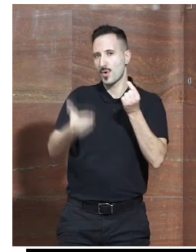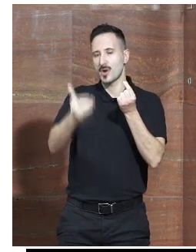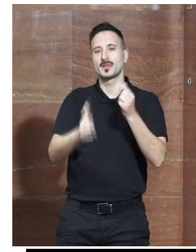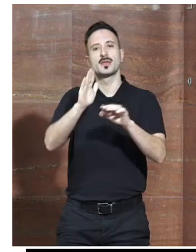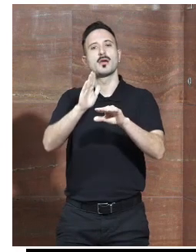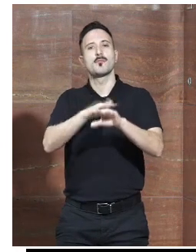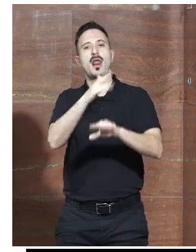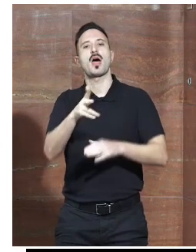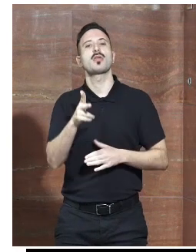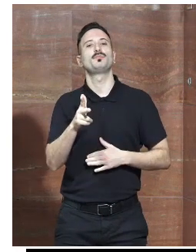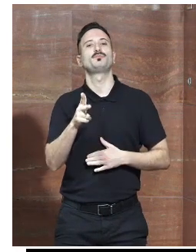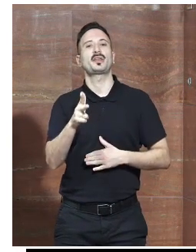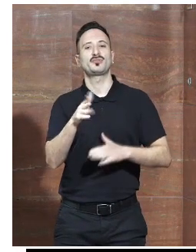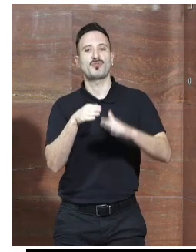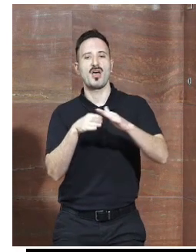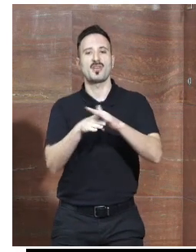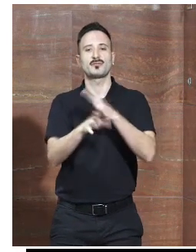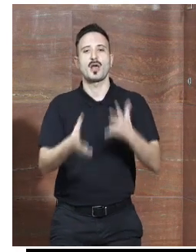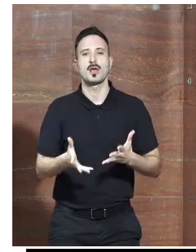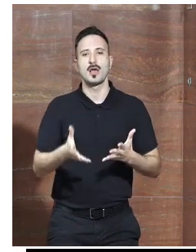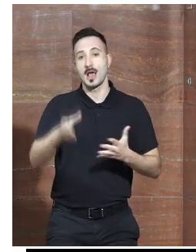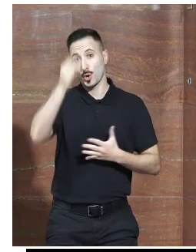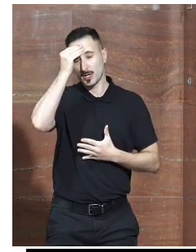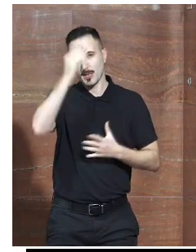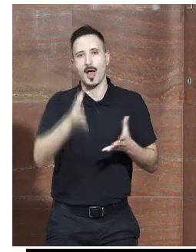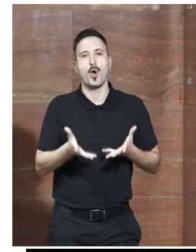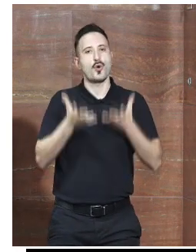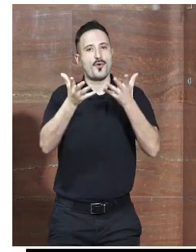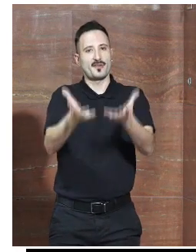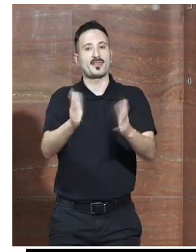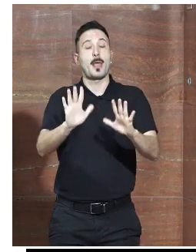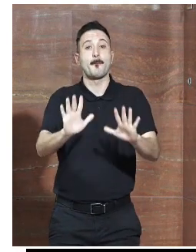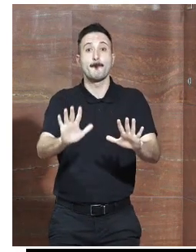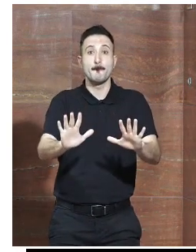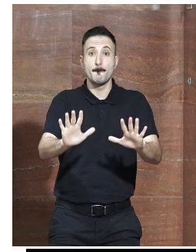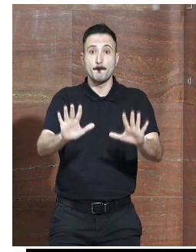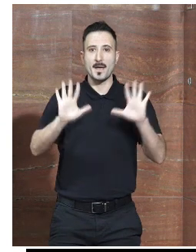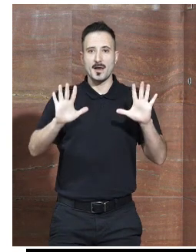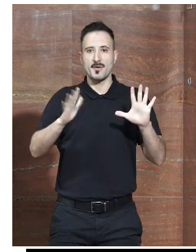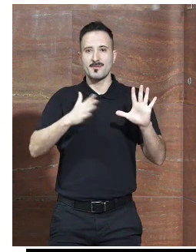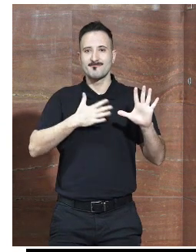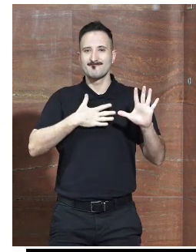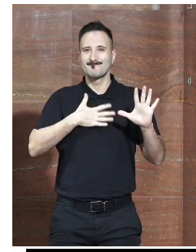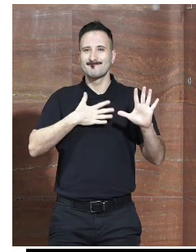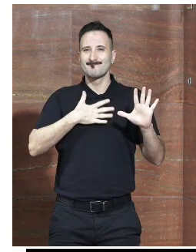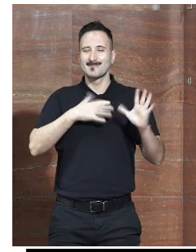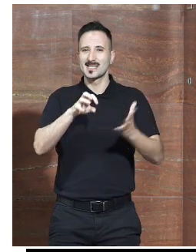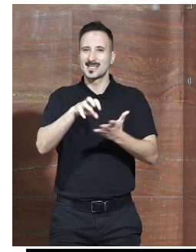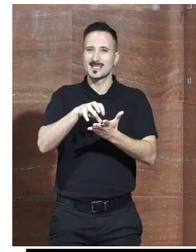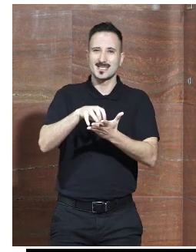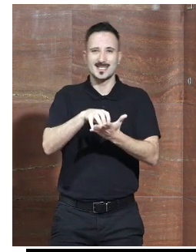este derecho de accesibilidad cognitiva, pero no me resultó claro cuanto